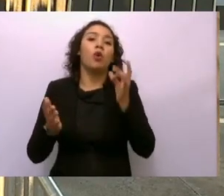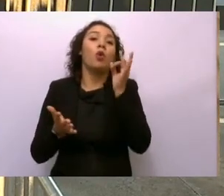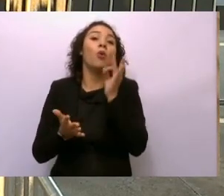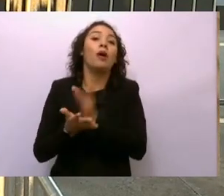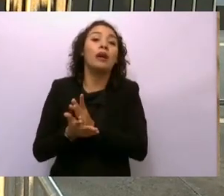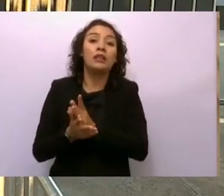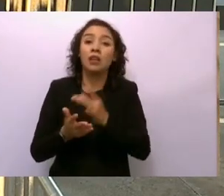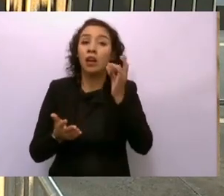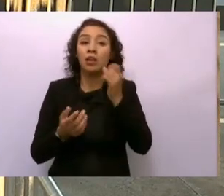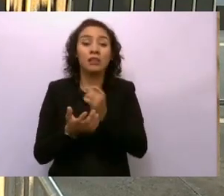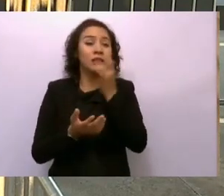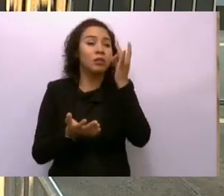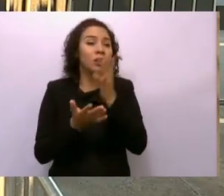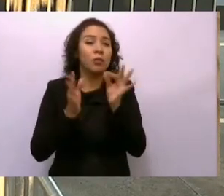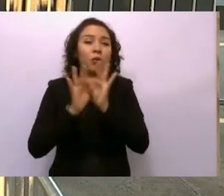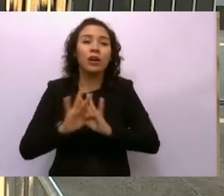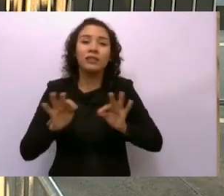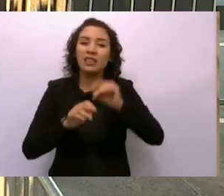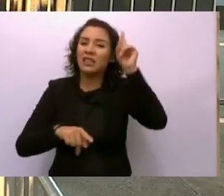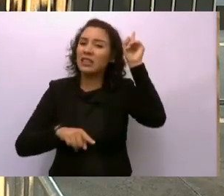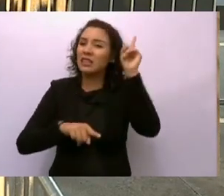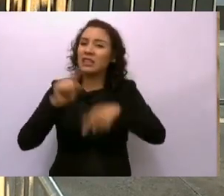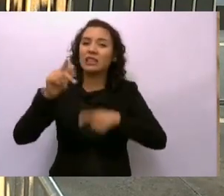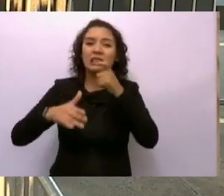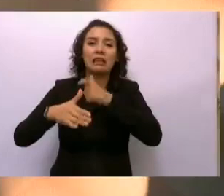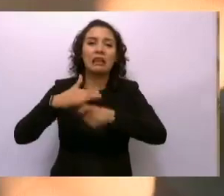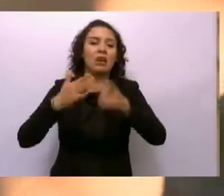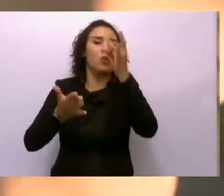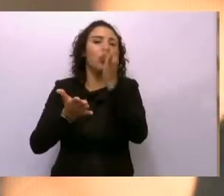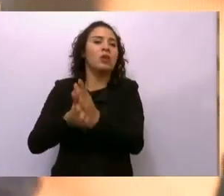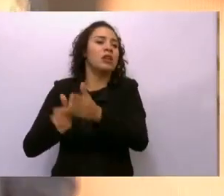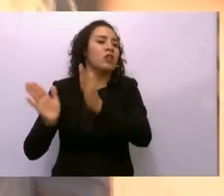acabar, desterrar la corrupción. Ese es el plan.